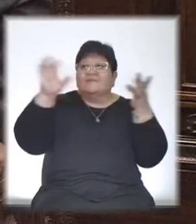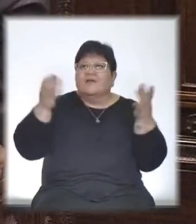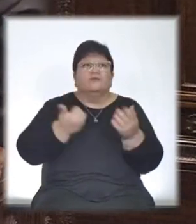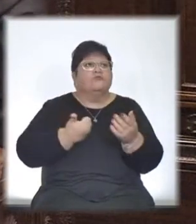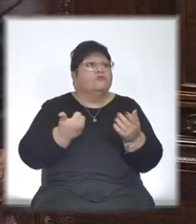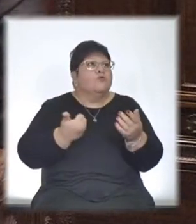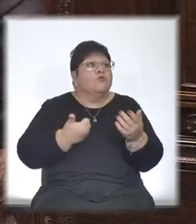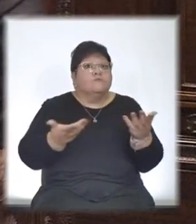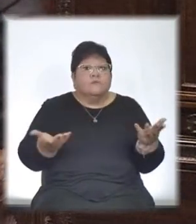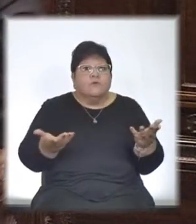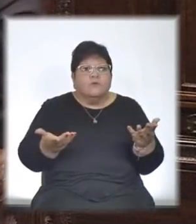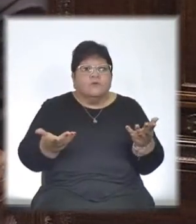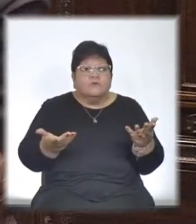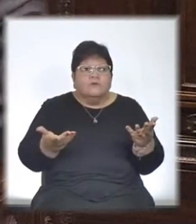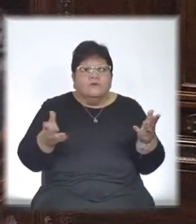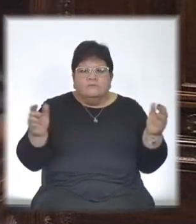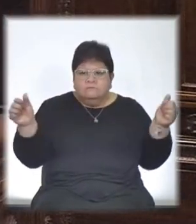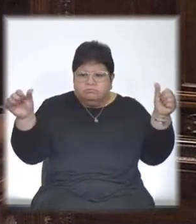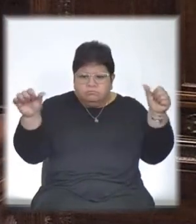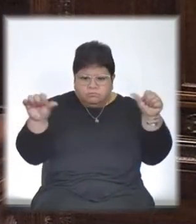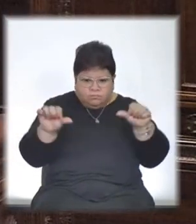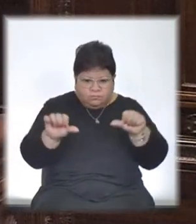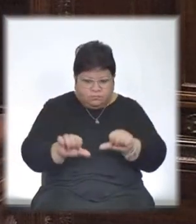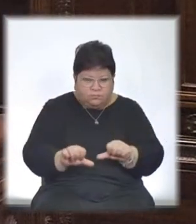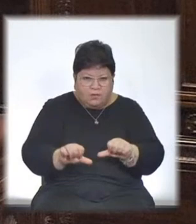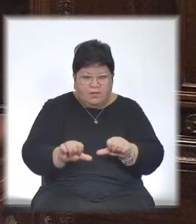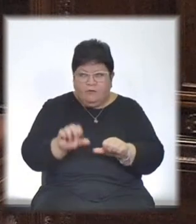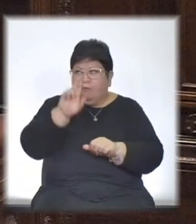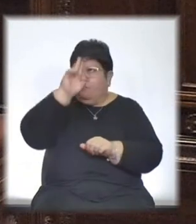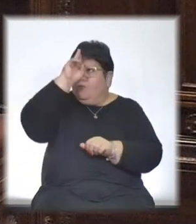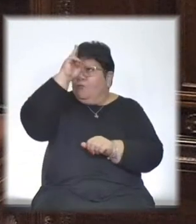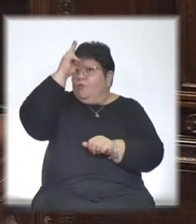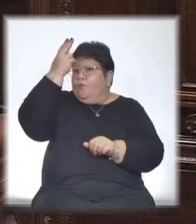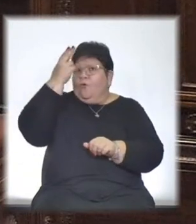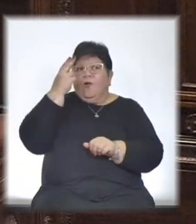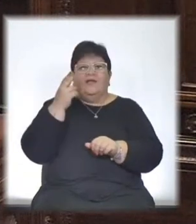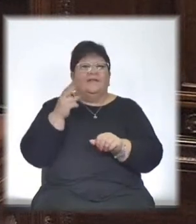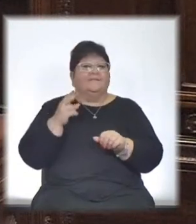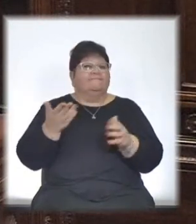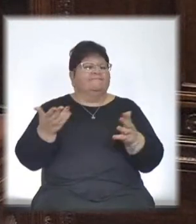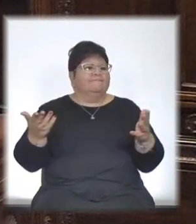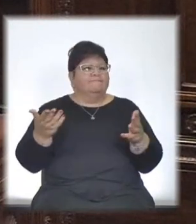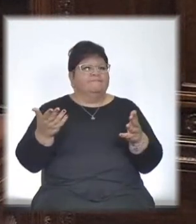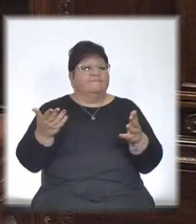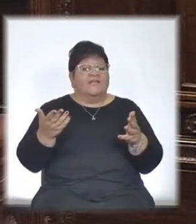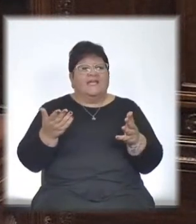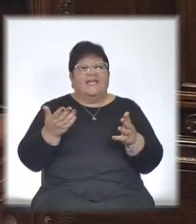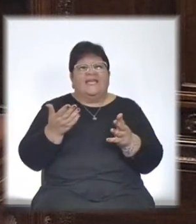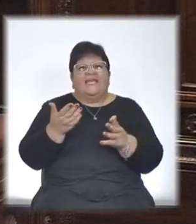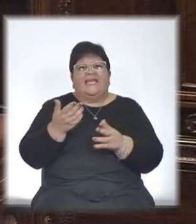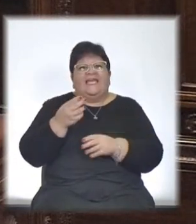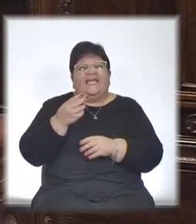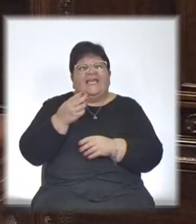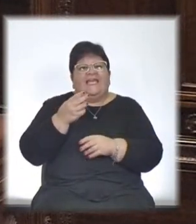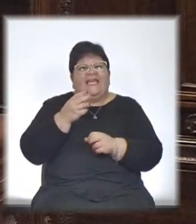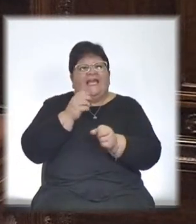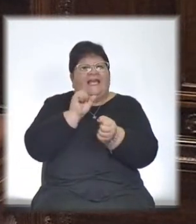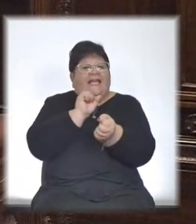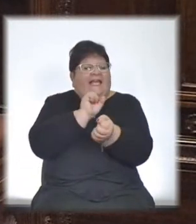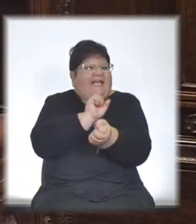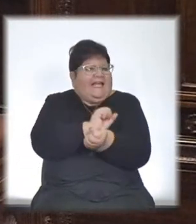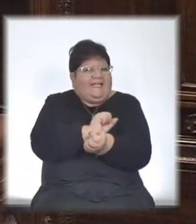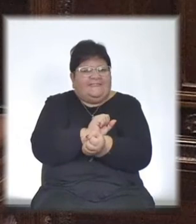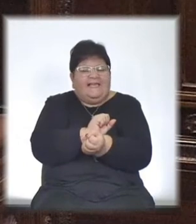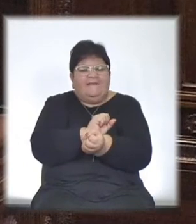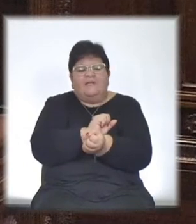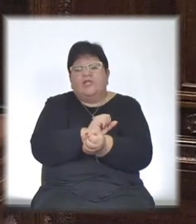Uruguay se convirtió en una gran cárcel. El encarcelamiento no solo alcanzaba a los detenidos, sino que afectaba directamente a